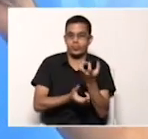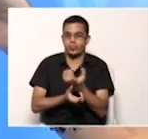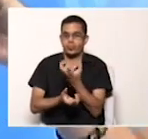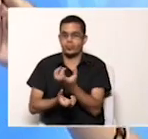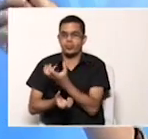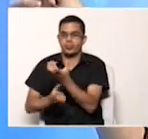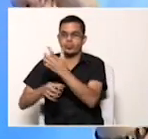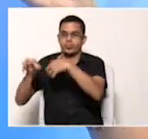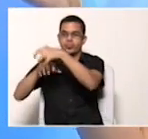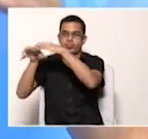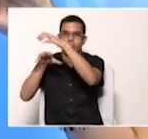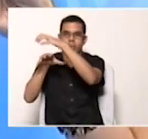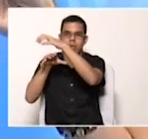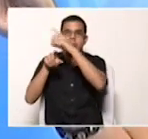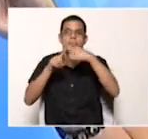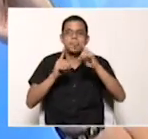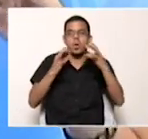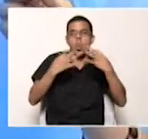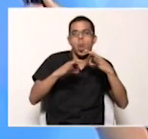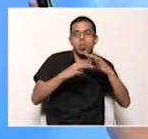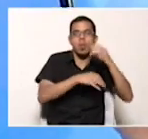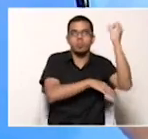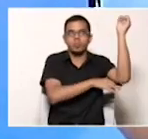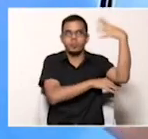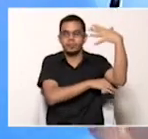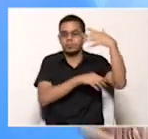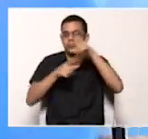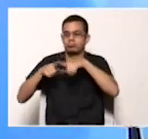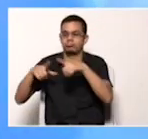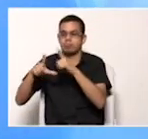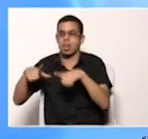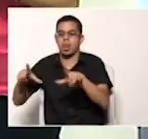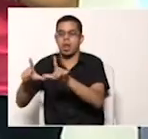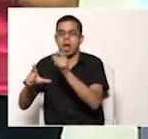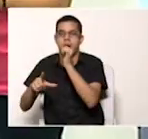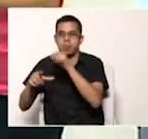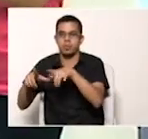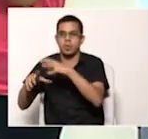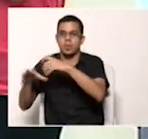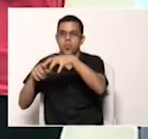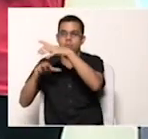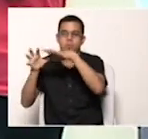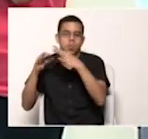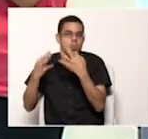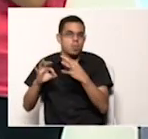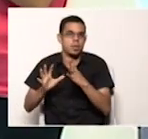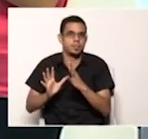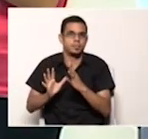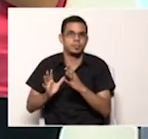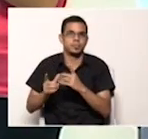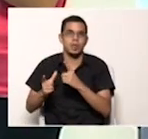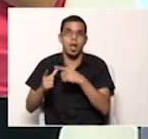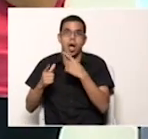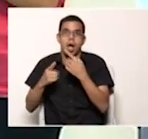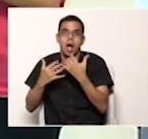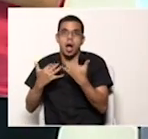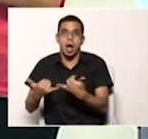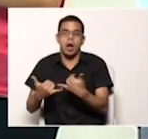líquido se llama condensación. Ahí yo no estoy suministrando calor, sino